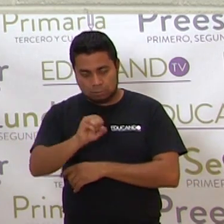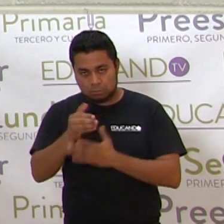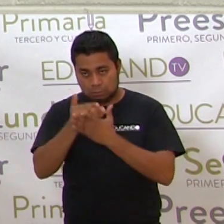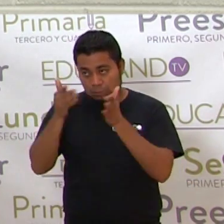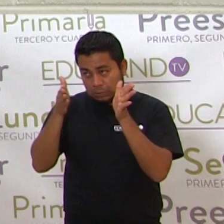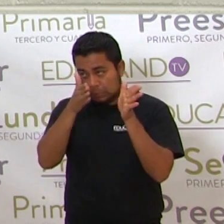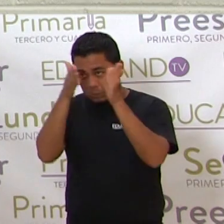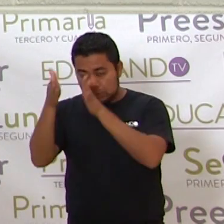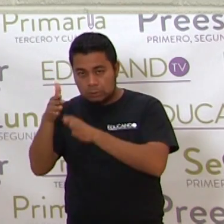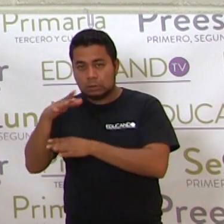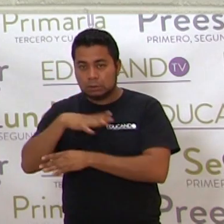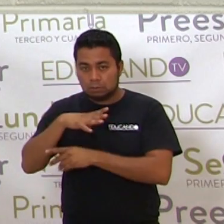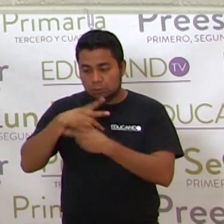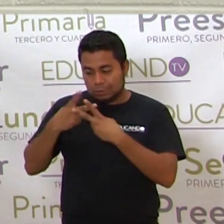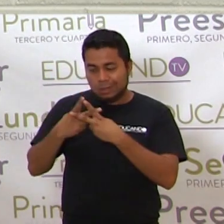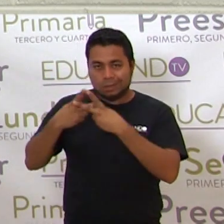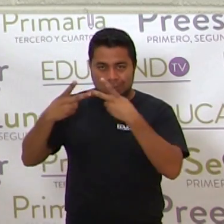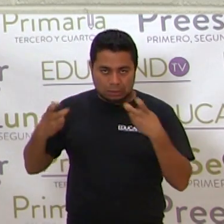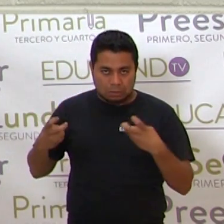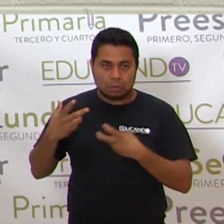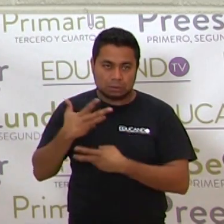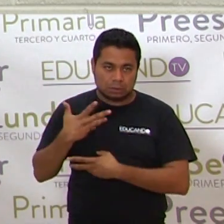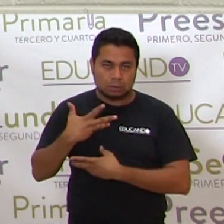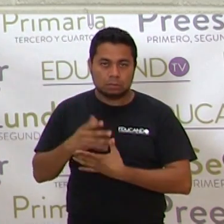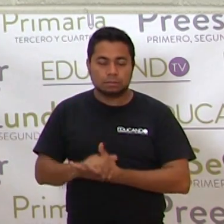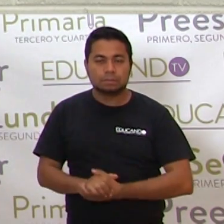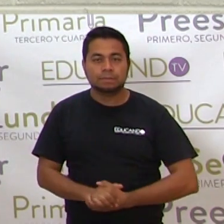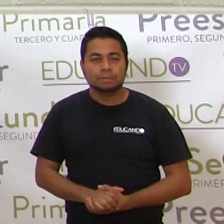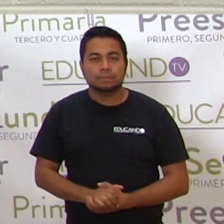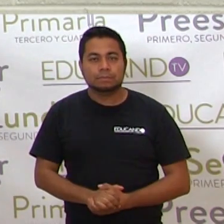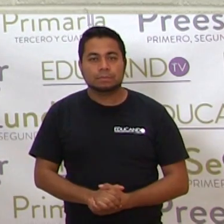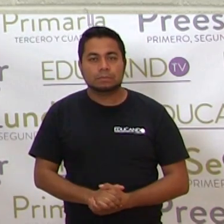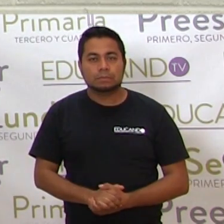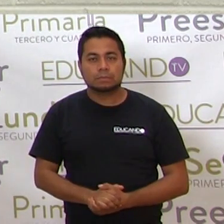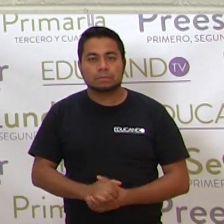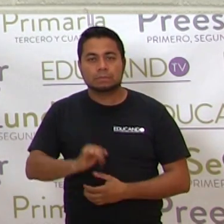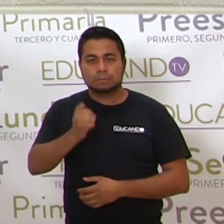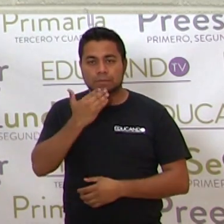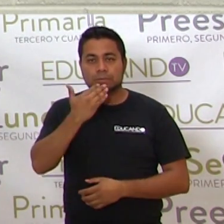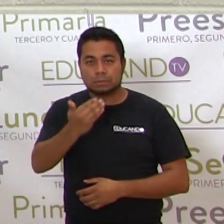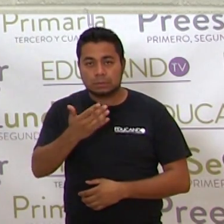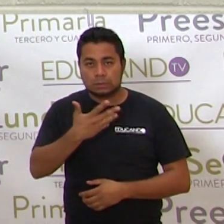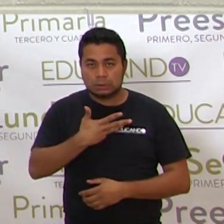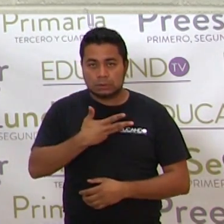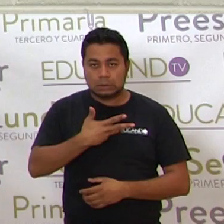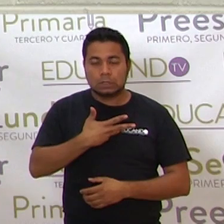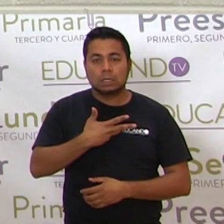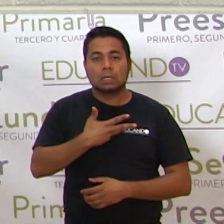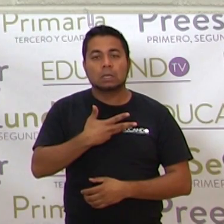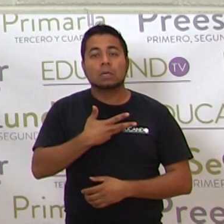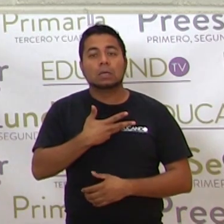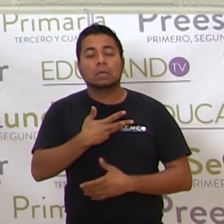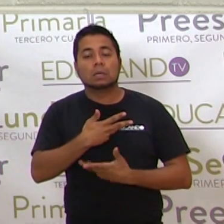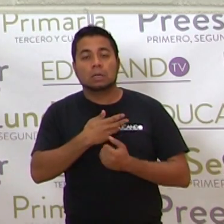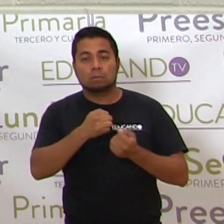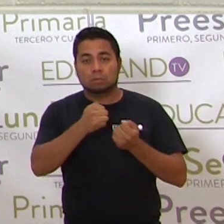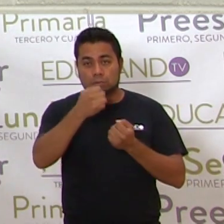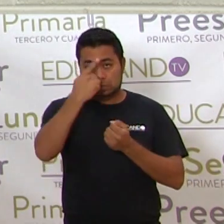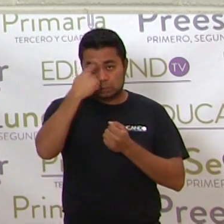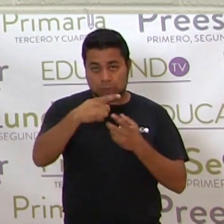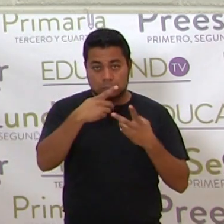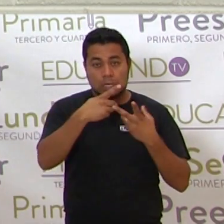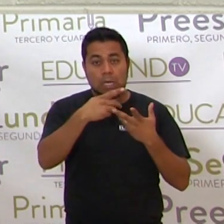es el adjetivo. ¿Bien? Tenemos el adverbio de tiempo o de